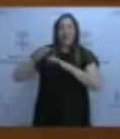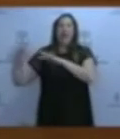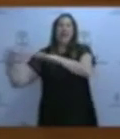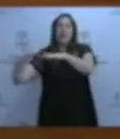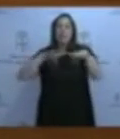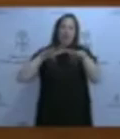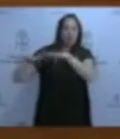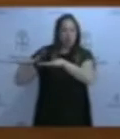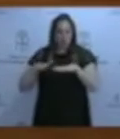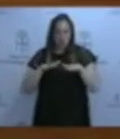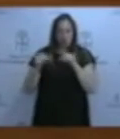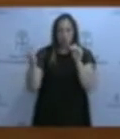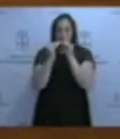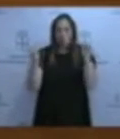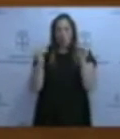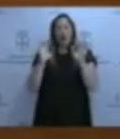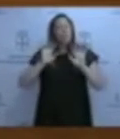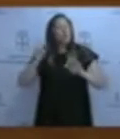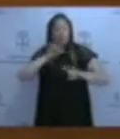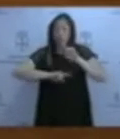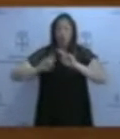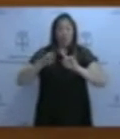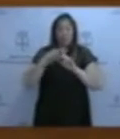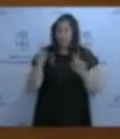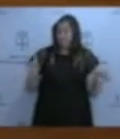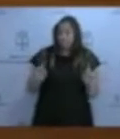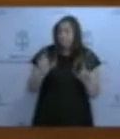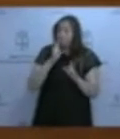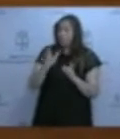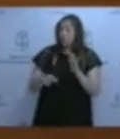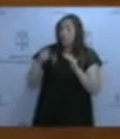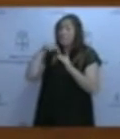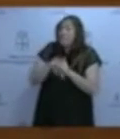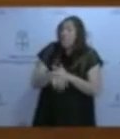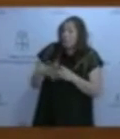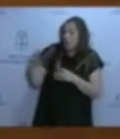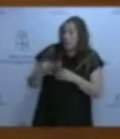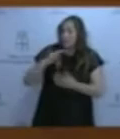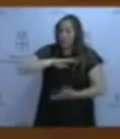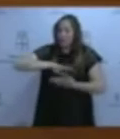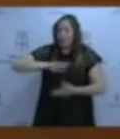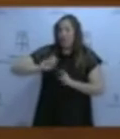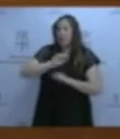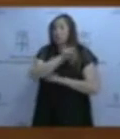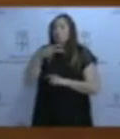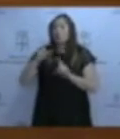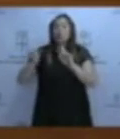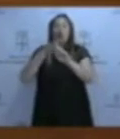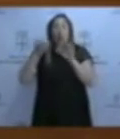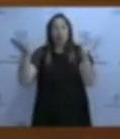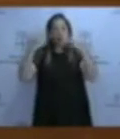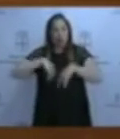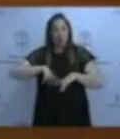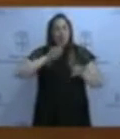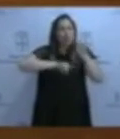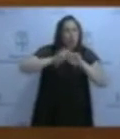espera. Pero esto no soluciona el problema, porque en el fondo no aumenta la capacidad de resolución. Tenemos los mismos problemas, pero los colocamos en